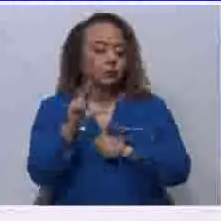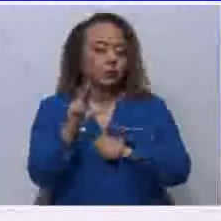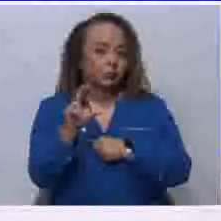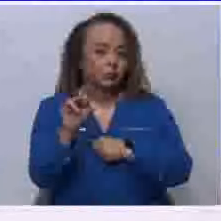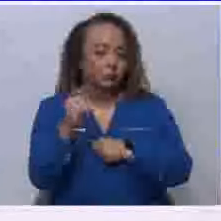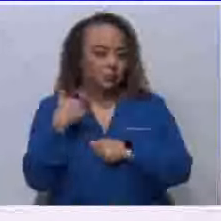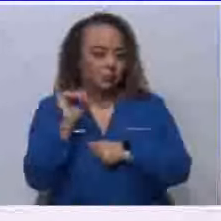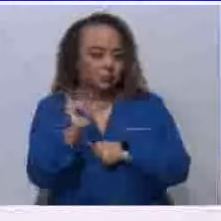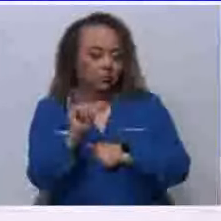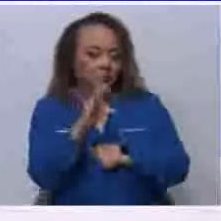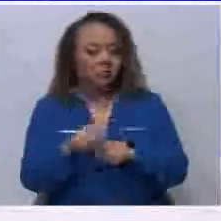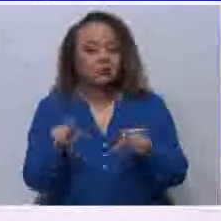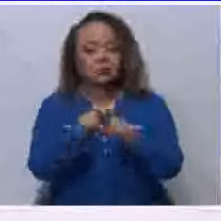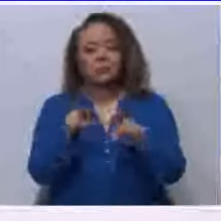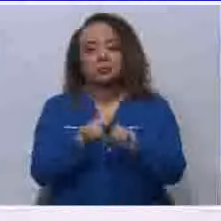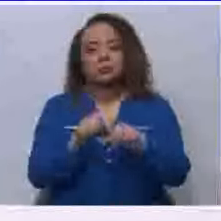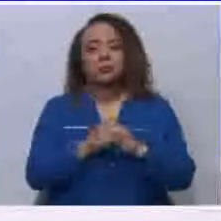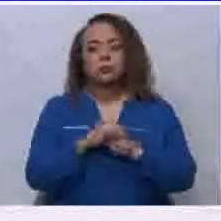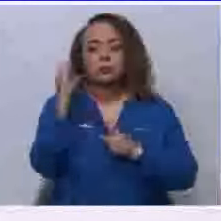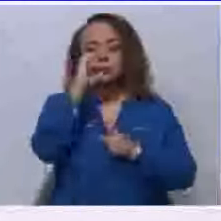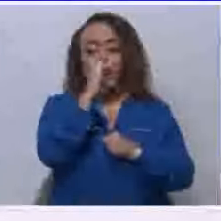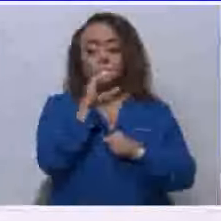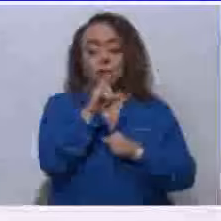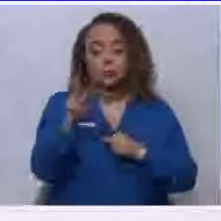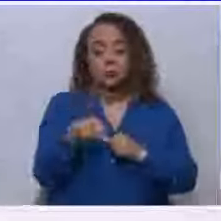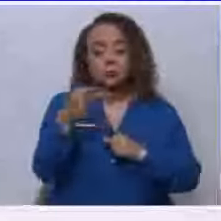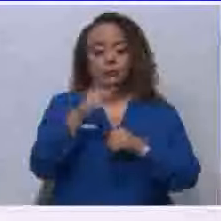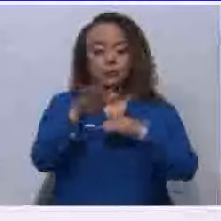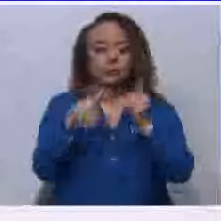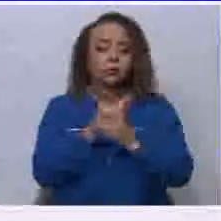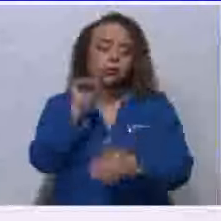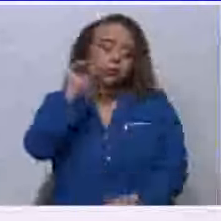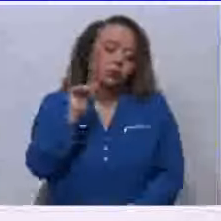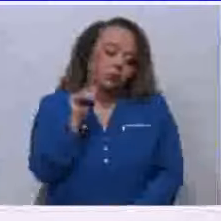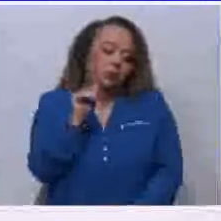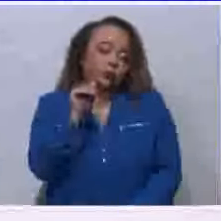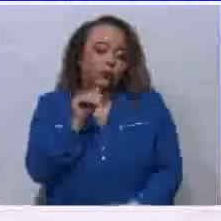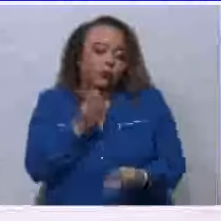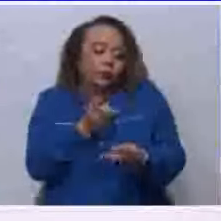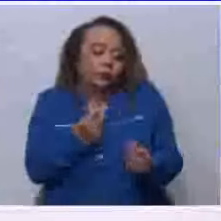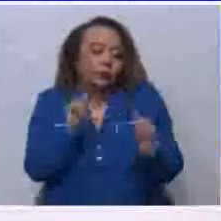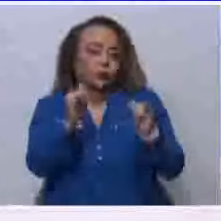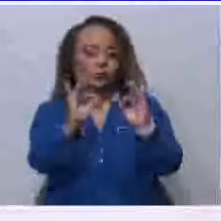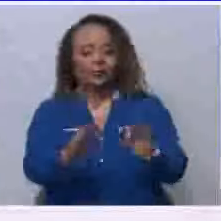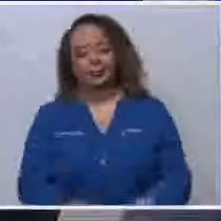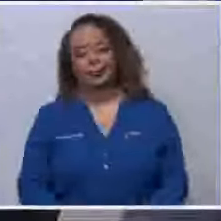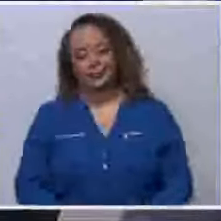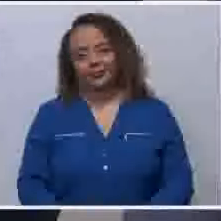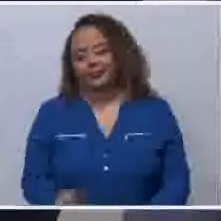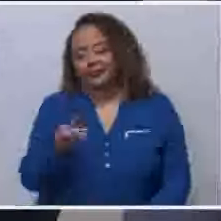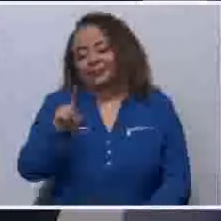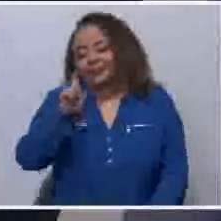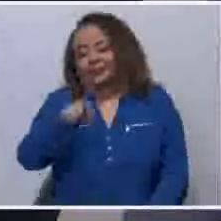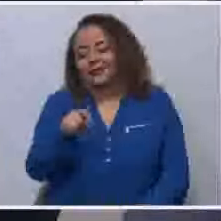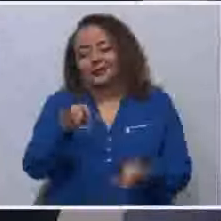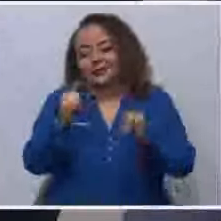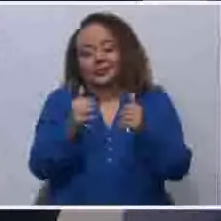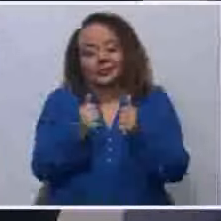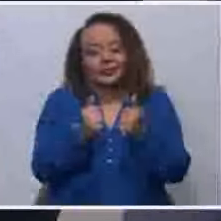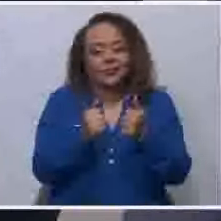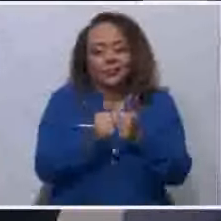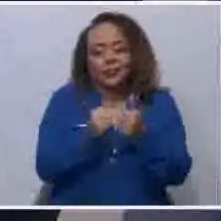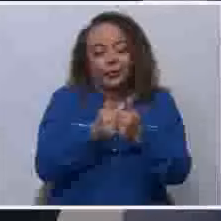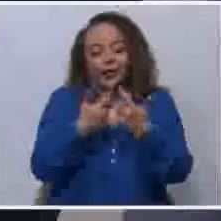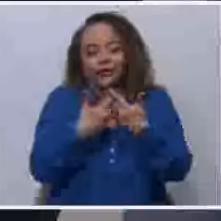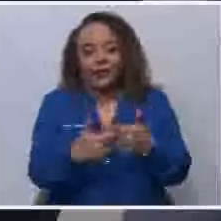y también tampoco podemos caer en la vertiente contraria, que es todos chiquititos, flotadores, livianitos, que jueguen muy bien. No, a veces te tenés que pelear con los centrales rivales, tenés que tirarla al